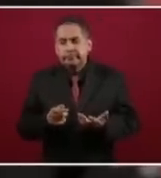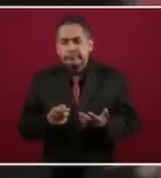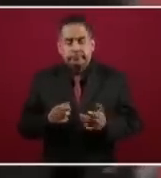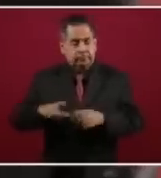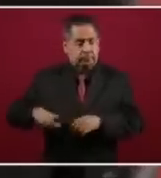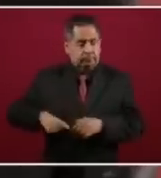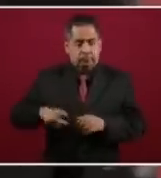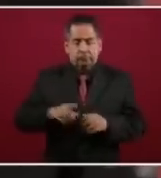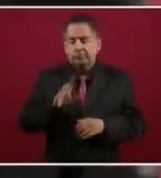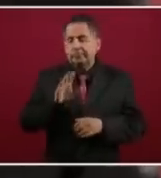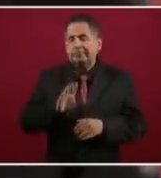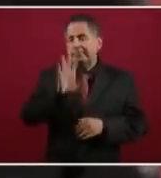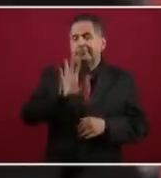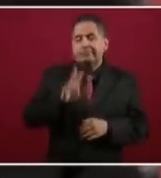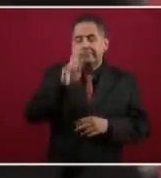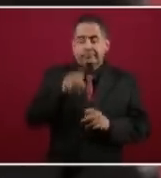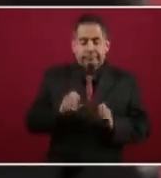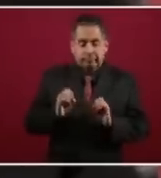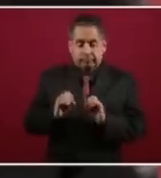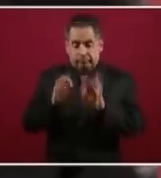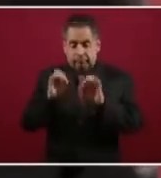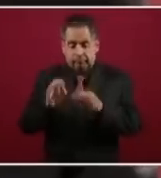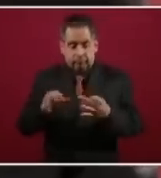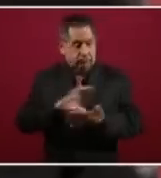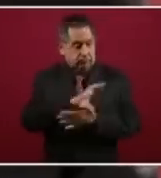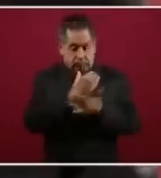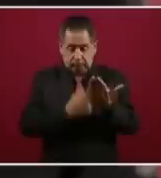trámite para obtener contratos